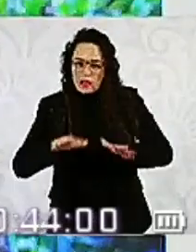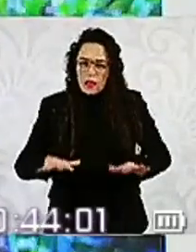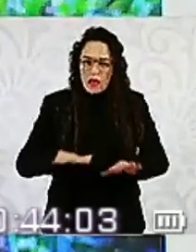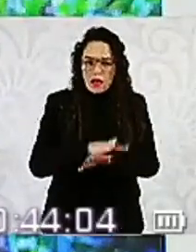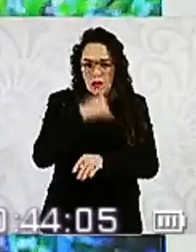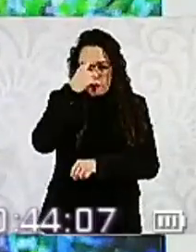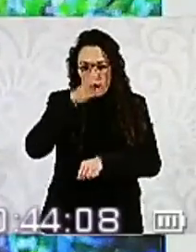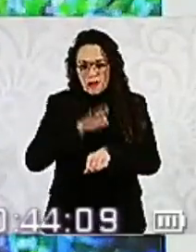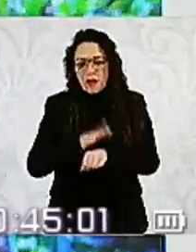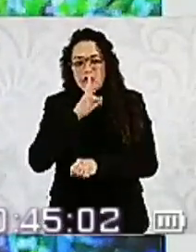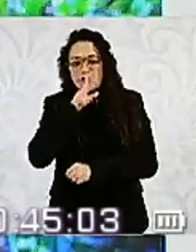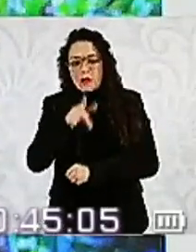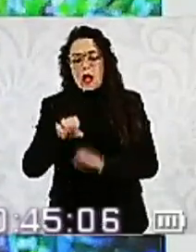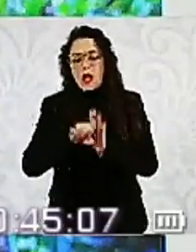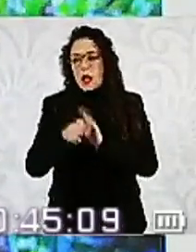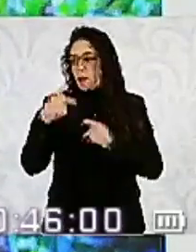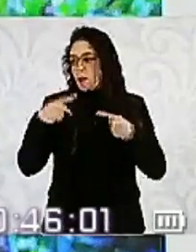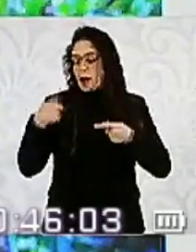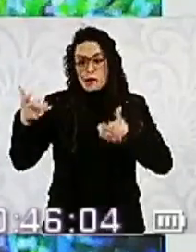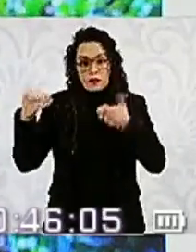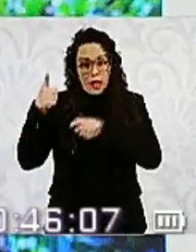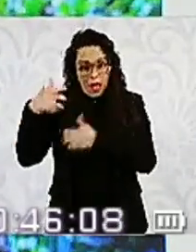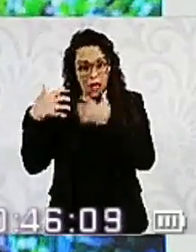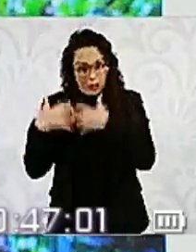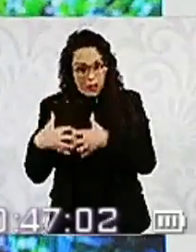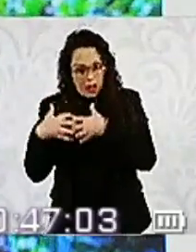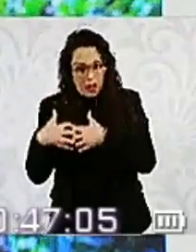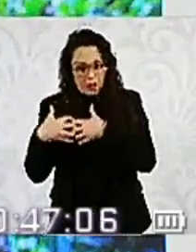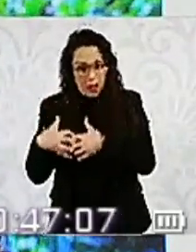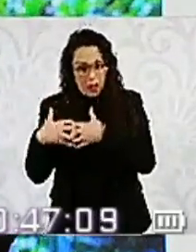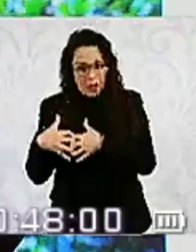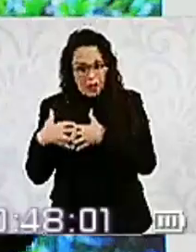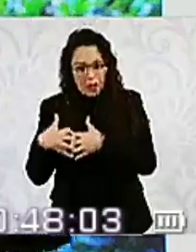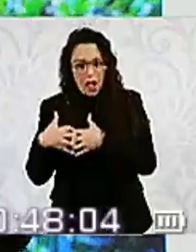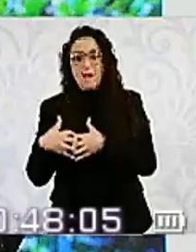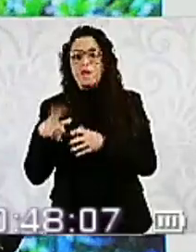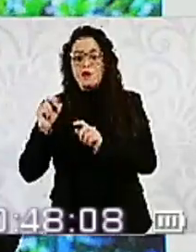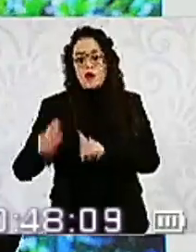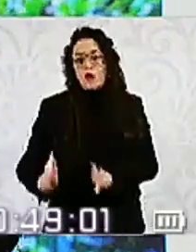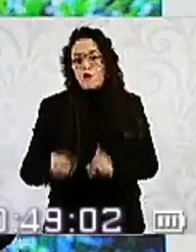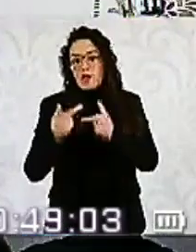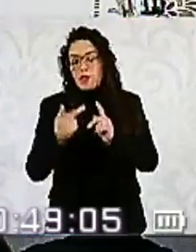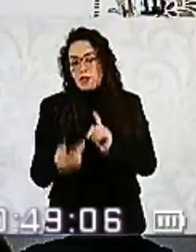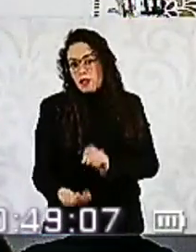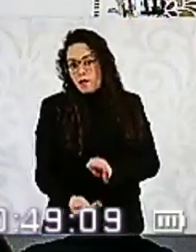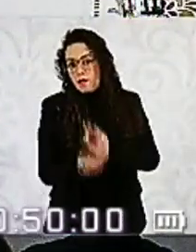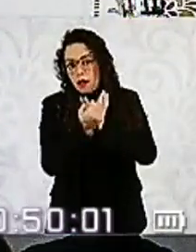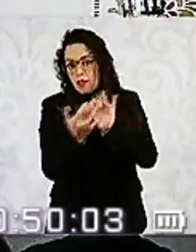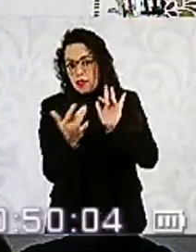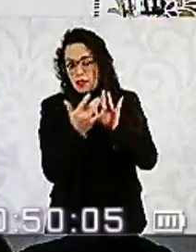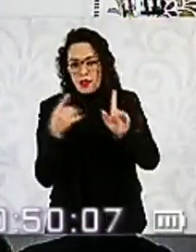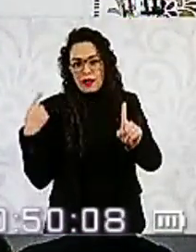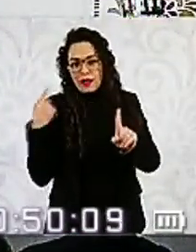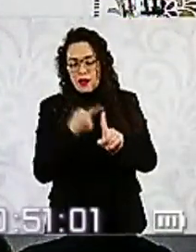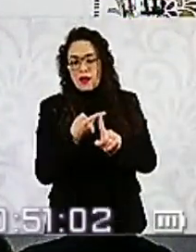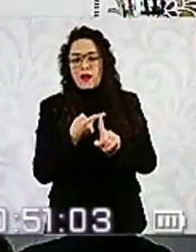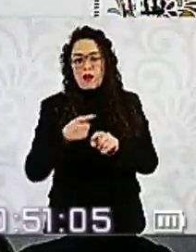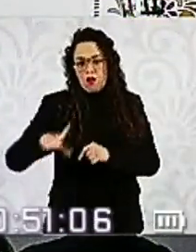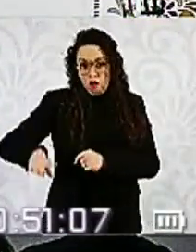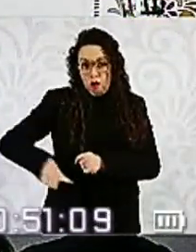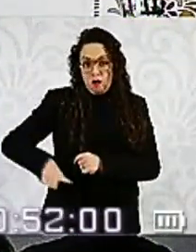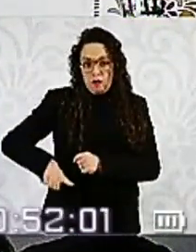nueva. Si el fabricante no está acostumbrado a vender directamente al gobierno porque no instalaba en las salas, digamos,